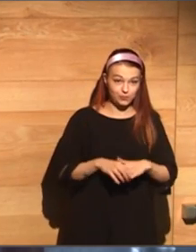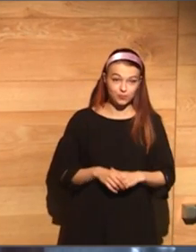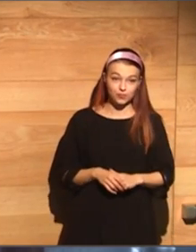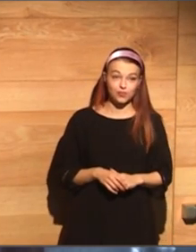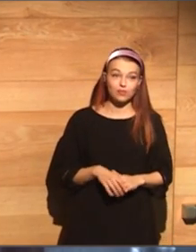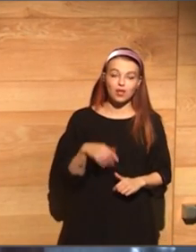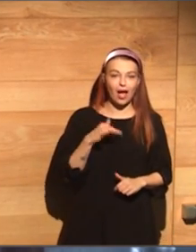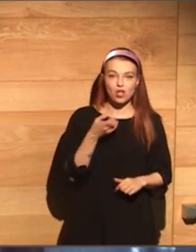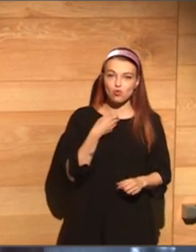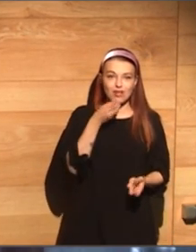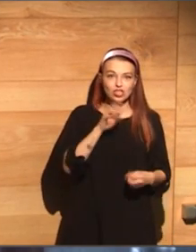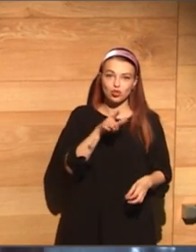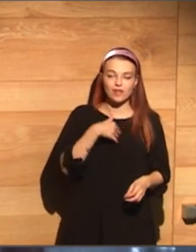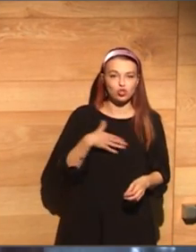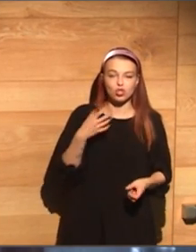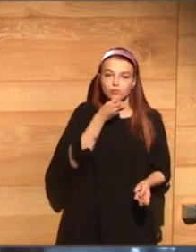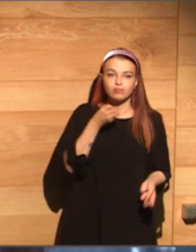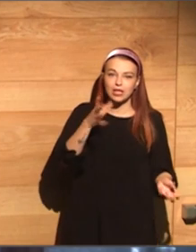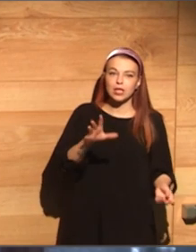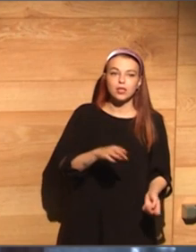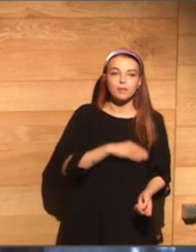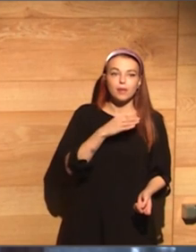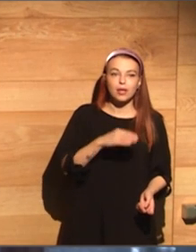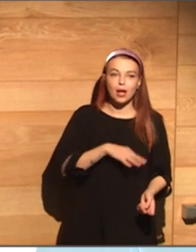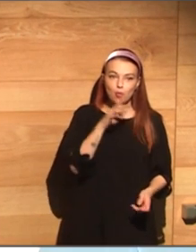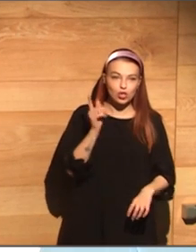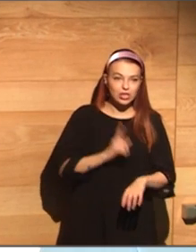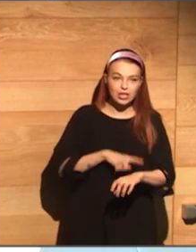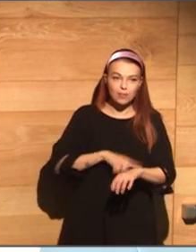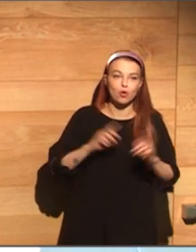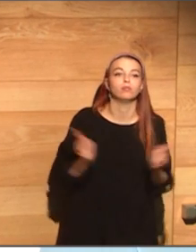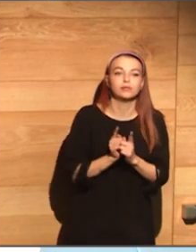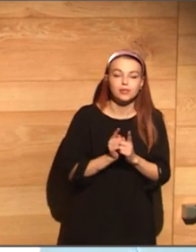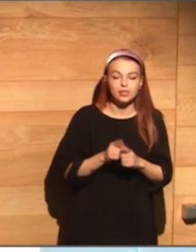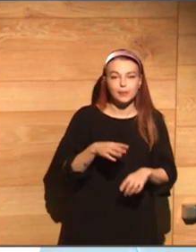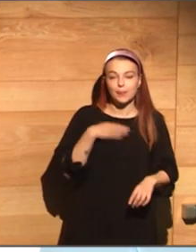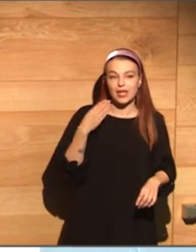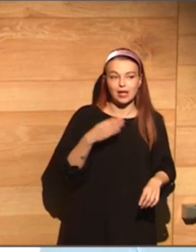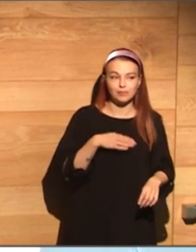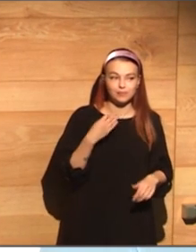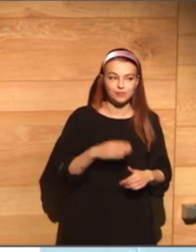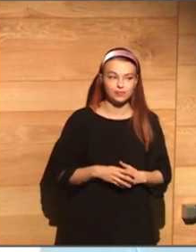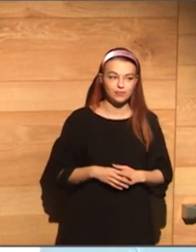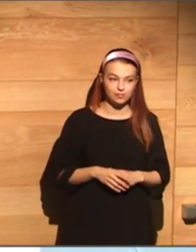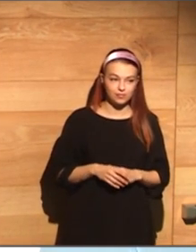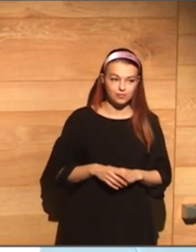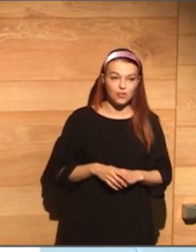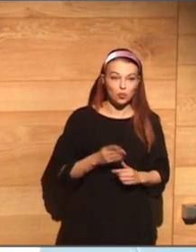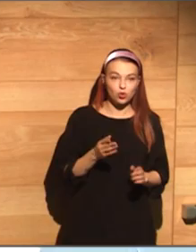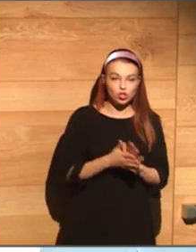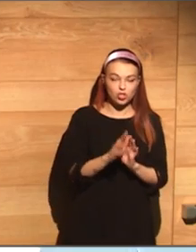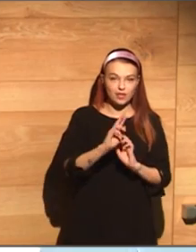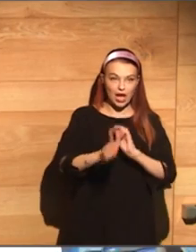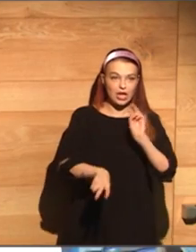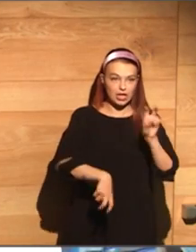anécdota de esto, tío. Qué lástima, de eso. Lástima, colega, qué lástima que vayamos tan mal de tiempo. Ay. Hombre, yo te iba a decir, Javi, que eso es reinventarse lo de